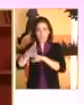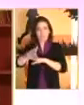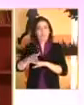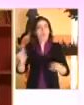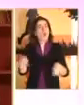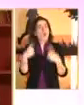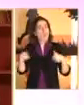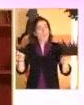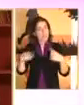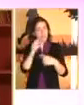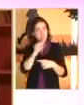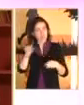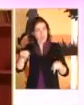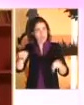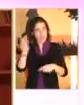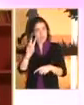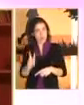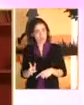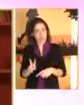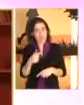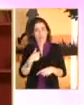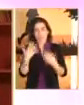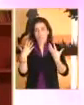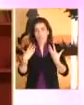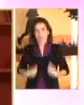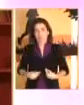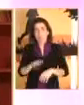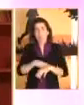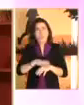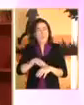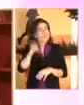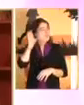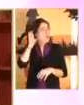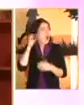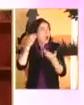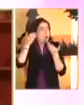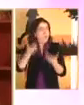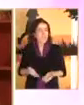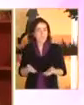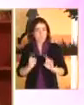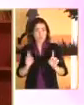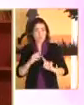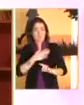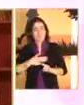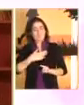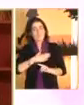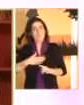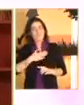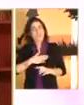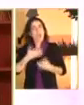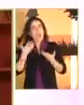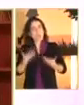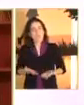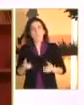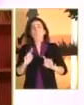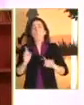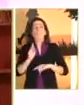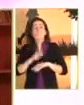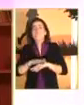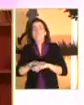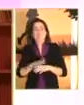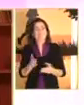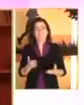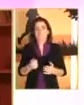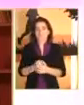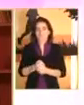muchísima desilusión porque no pude escucharle a gusto, no pude disfrutar del concierto. Primero